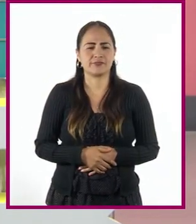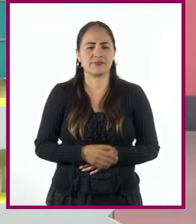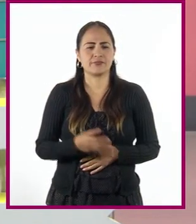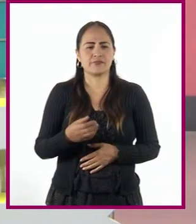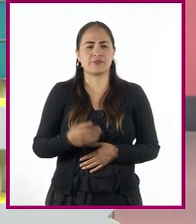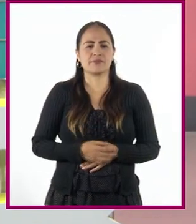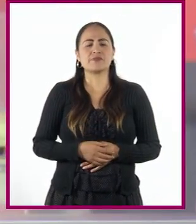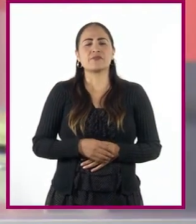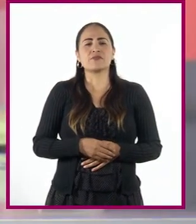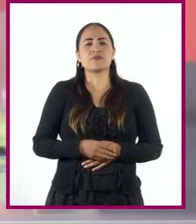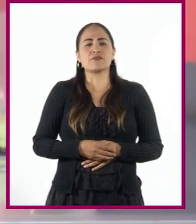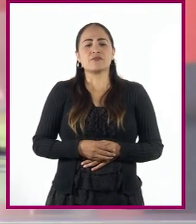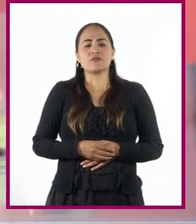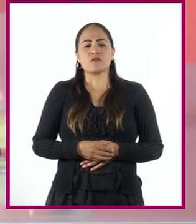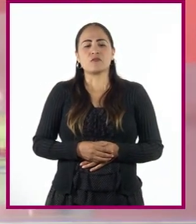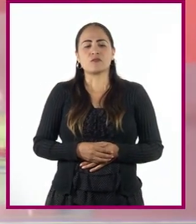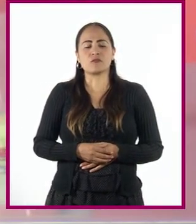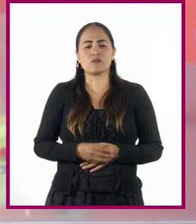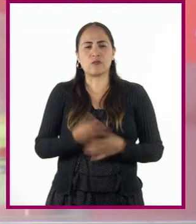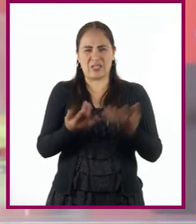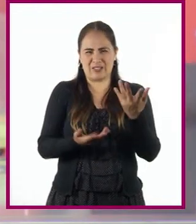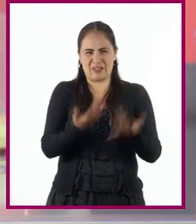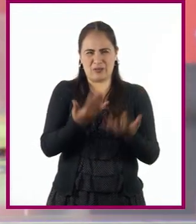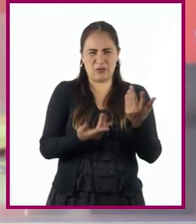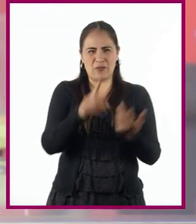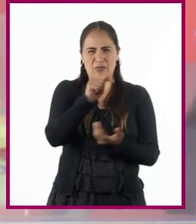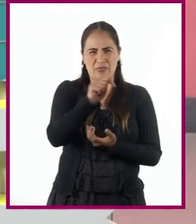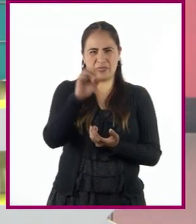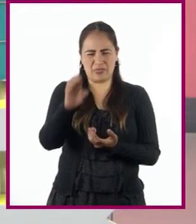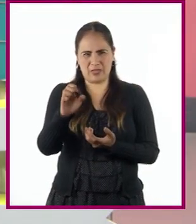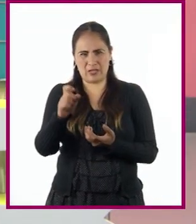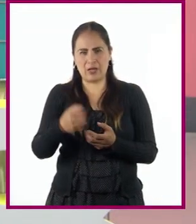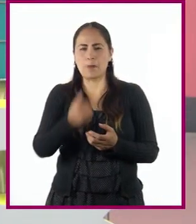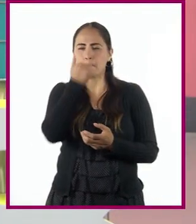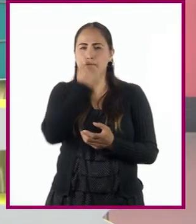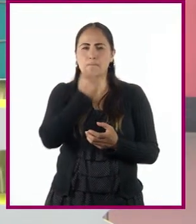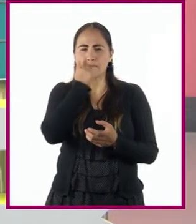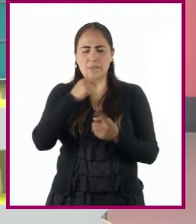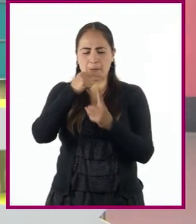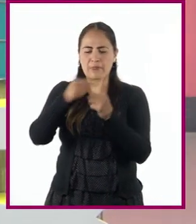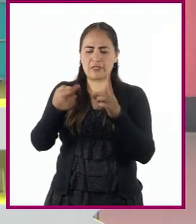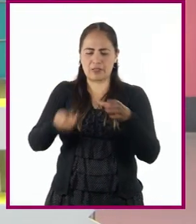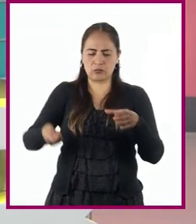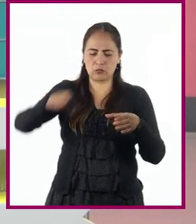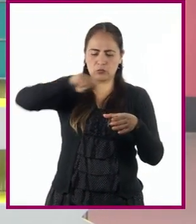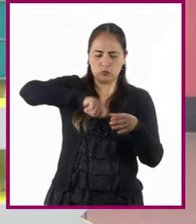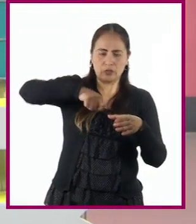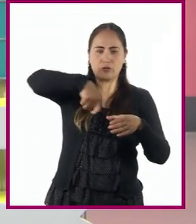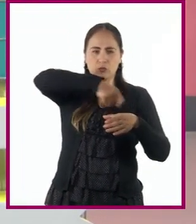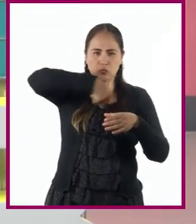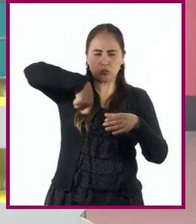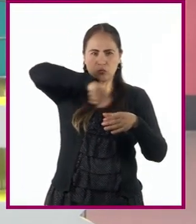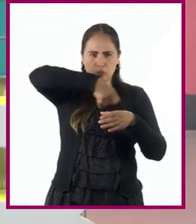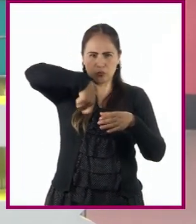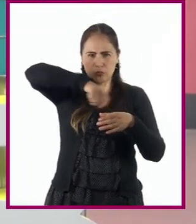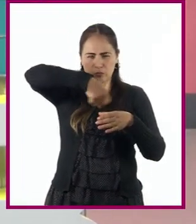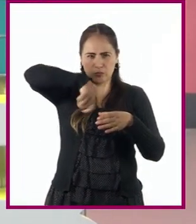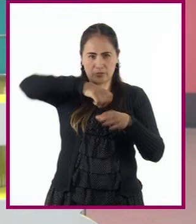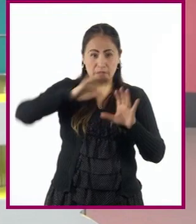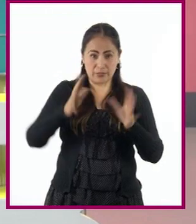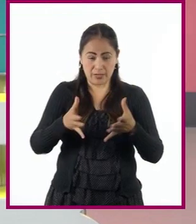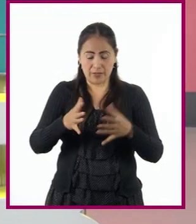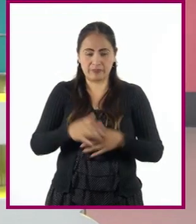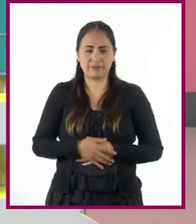Vertemos un poco de la infusión, agregamos media cucharada de azúcar y mezclamos con ayuda de una cuchara. Aquí ya la tenemos, aquí ya